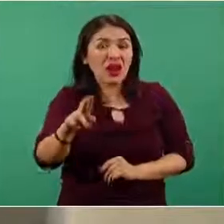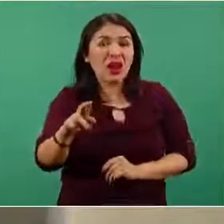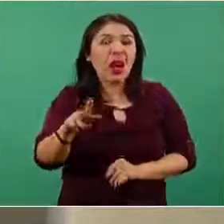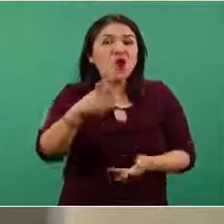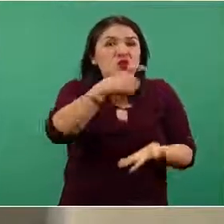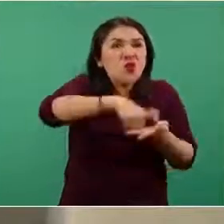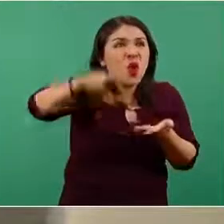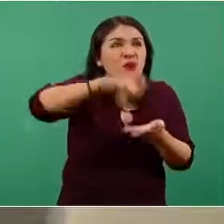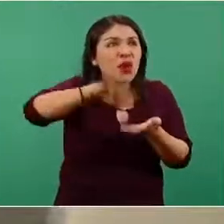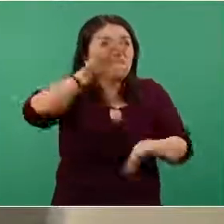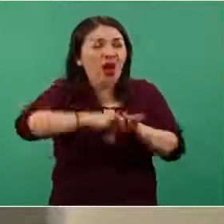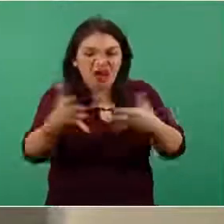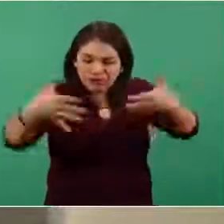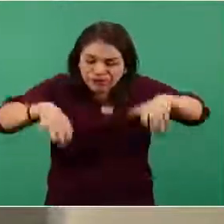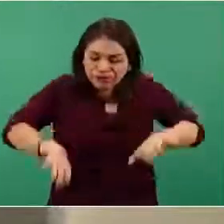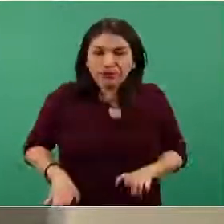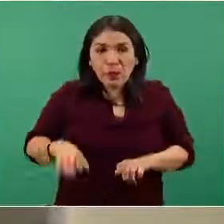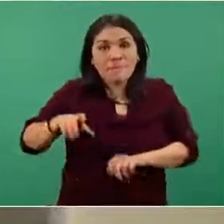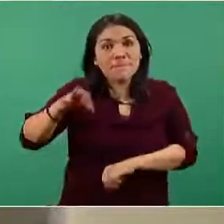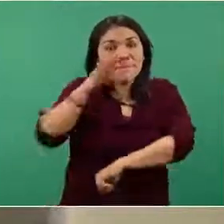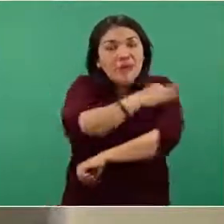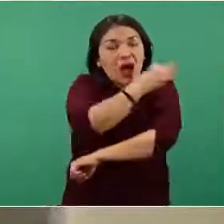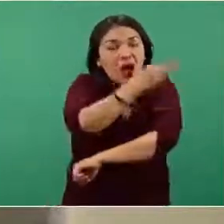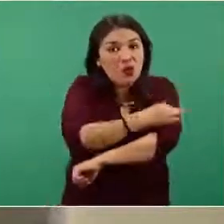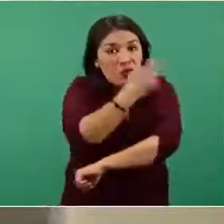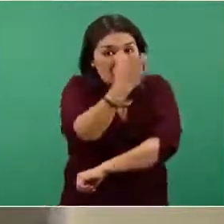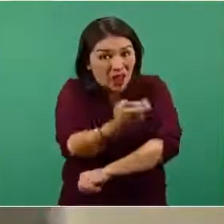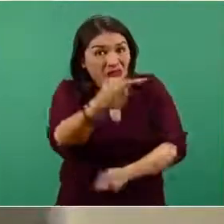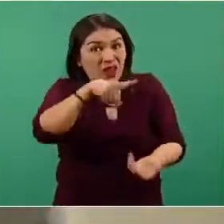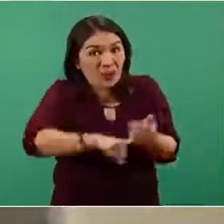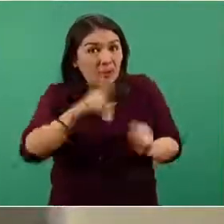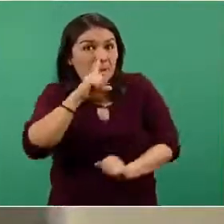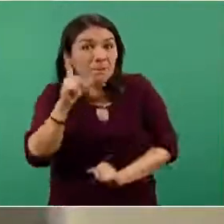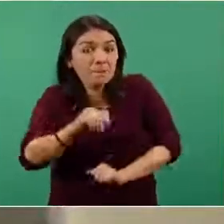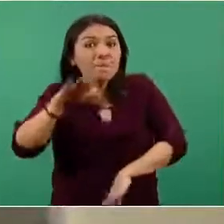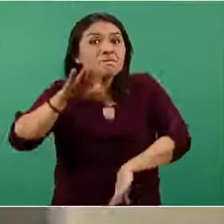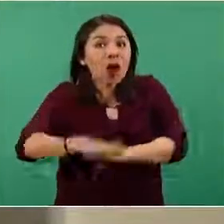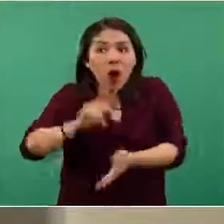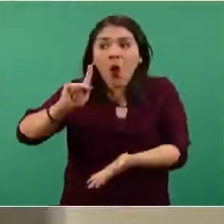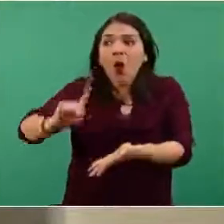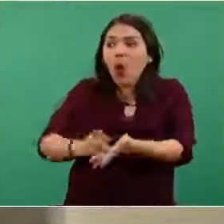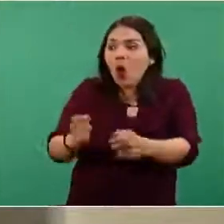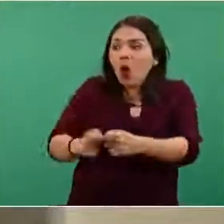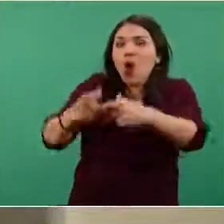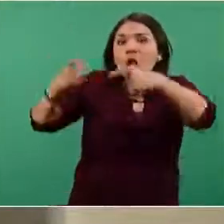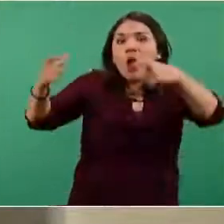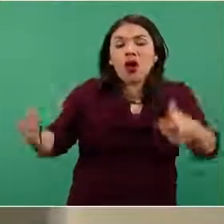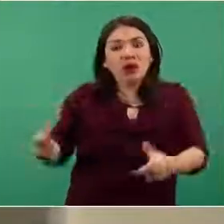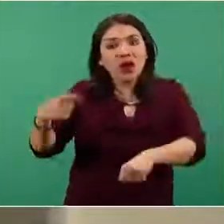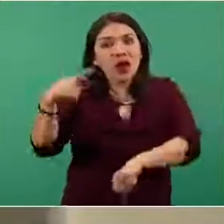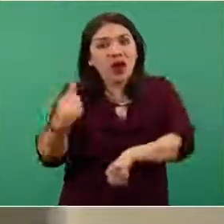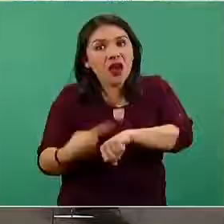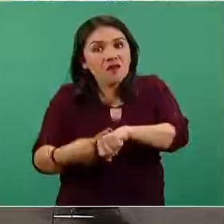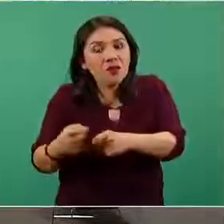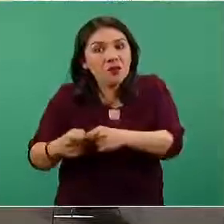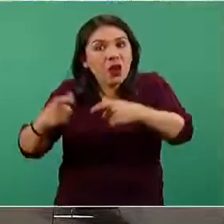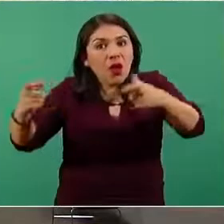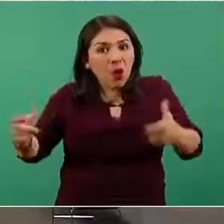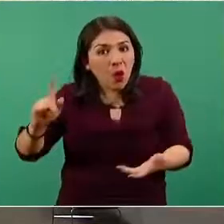está influyendo en el hecho de que aparezca estos síntomas de